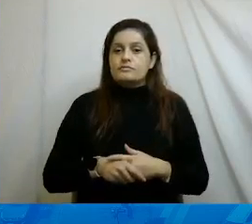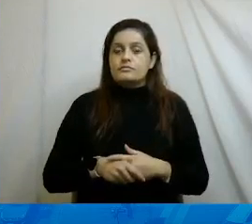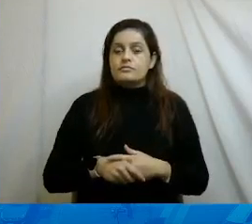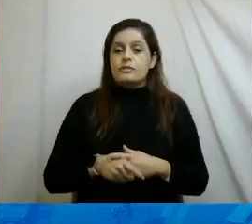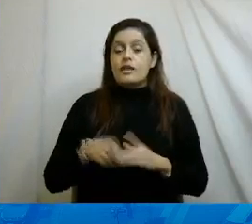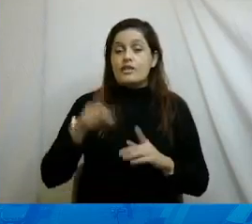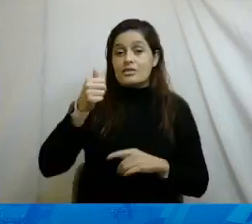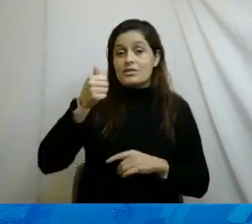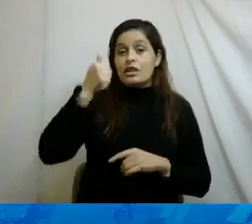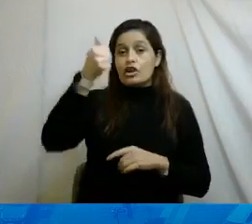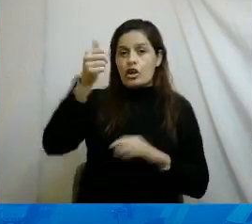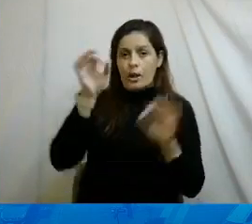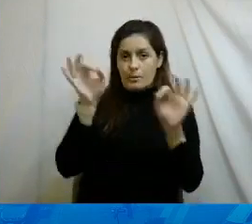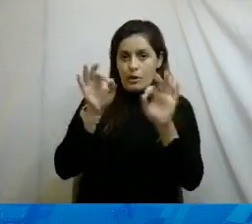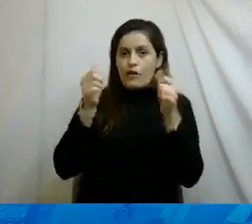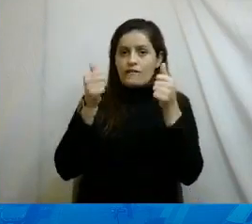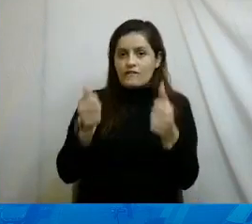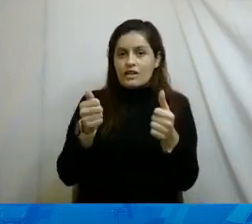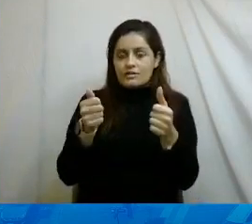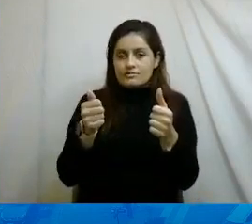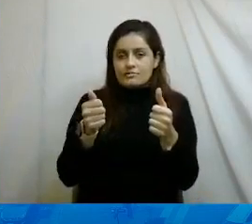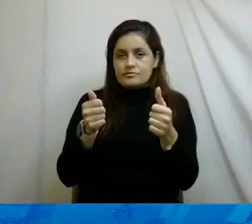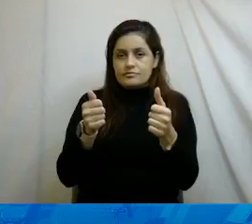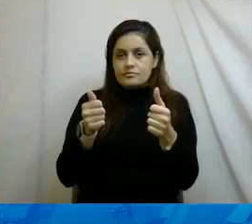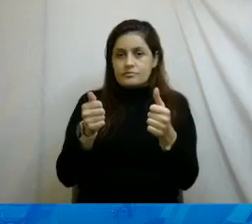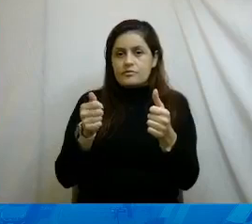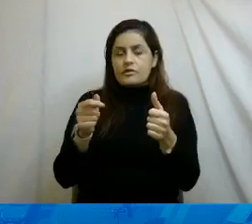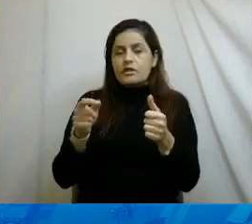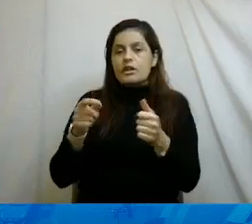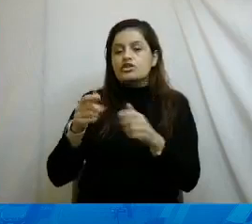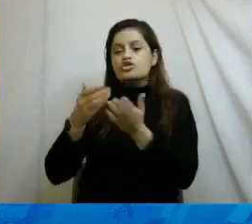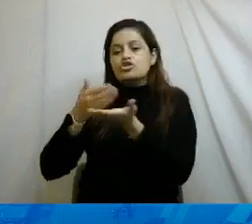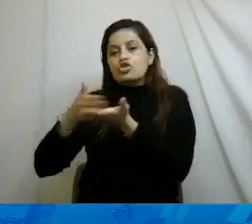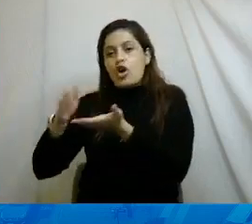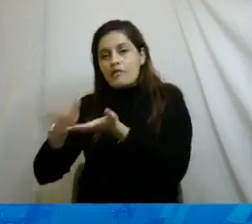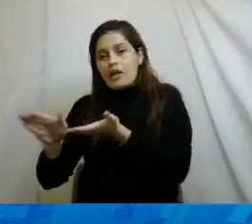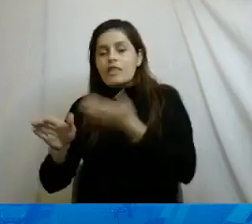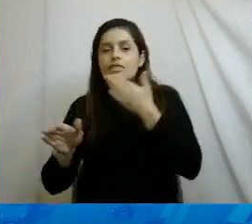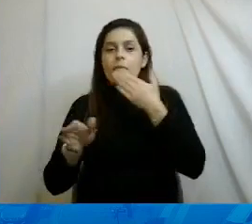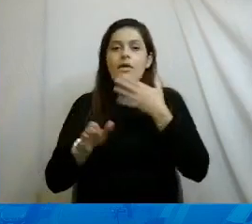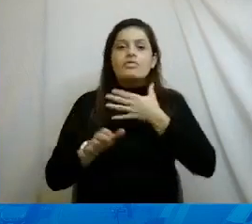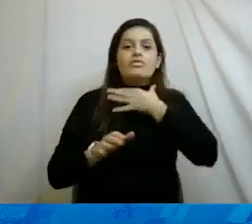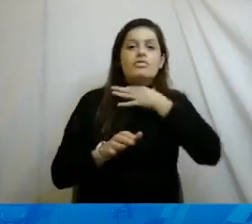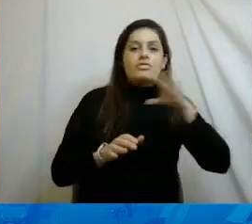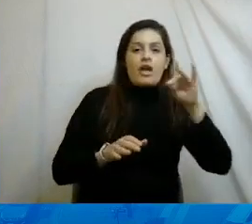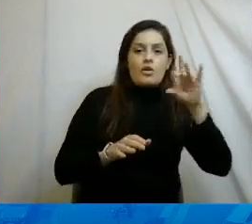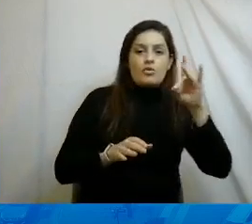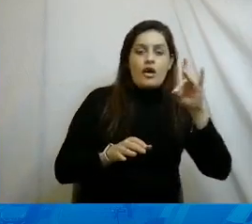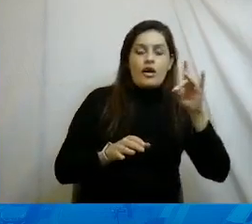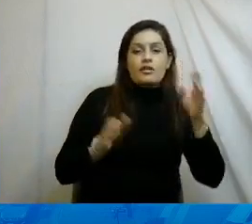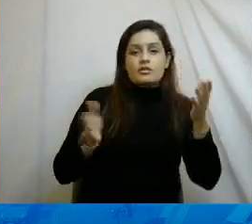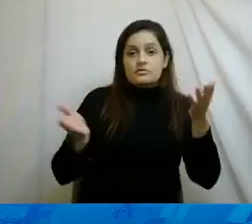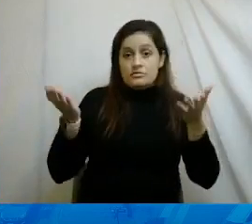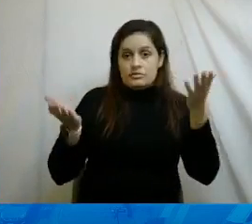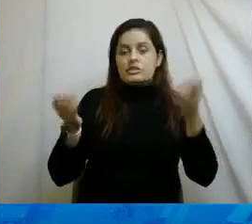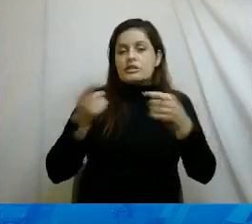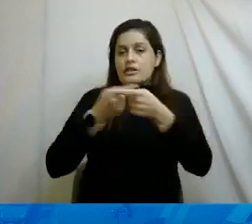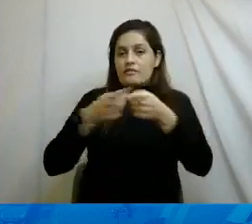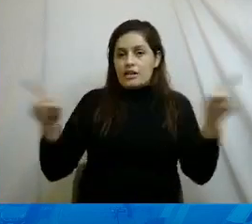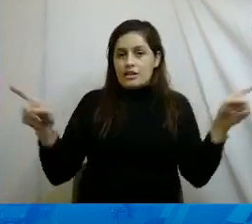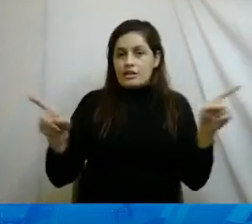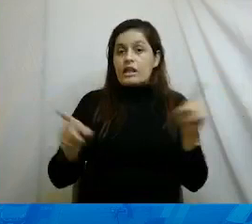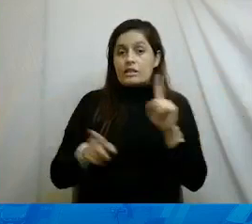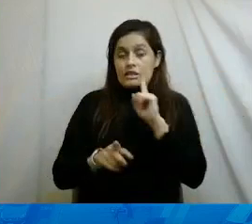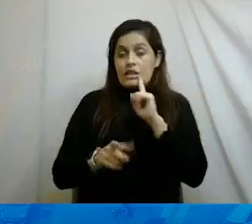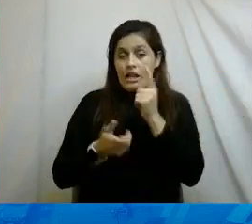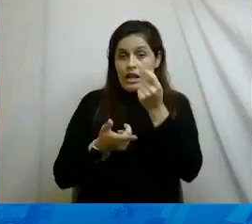director explicó bien en qué consiste el superávit, en qué consiste la deuda flotante, y lo importante es que hoy día hay